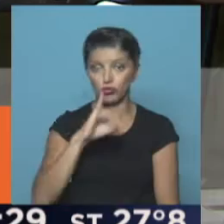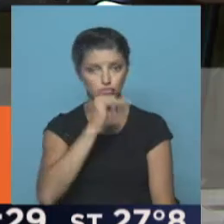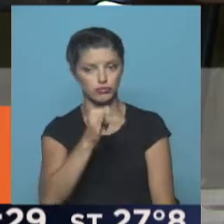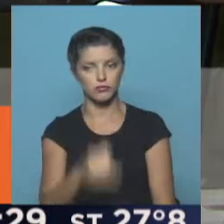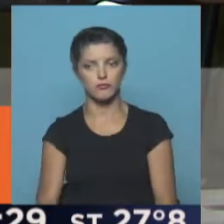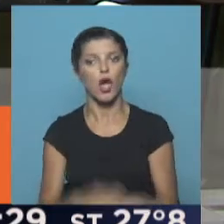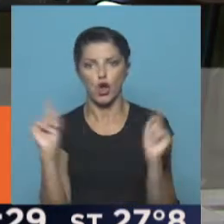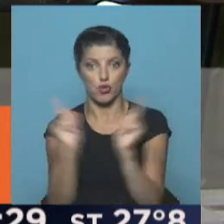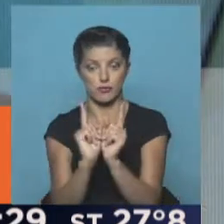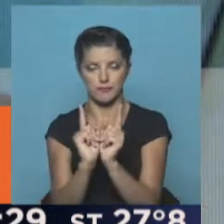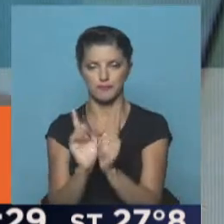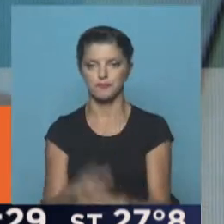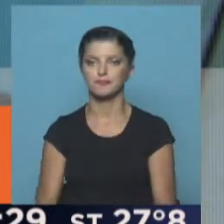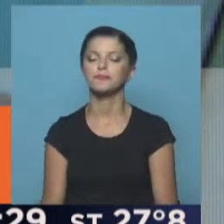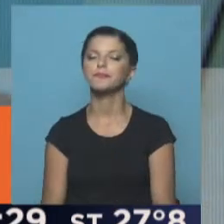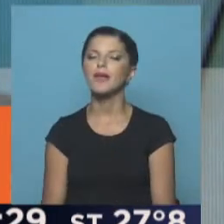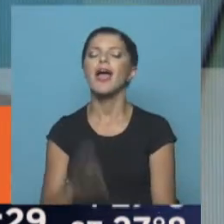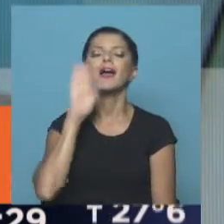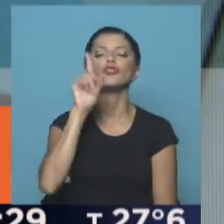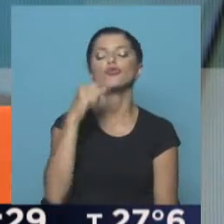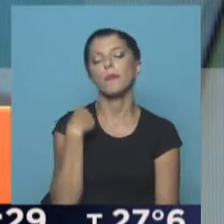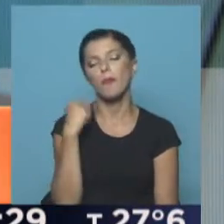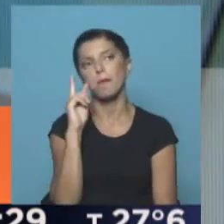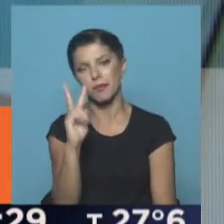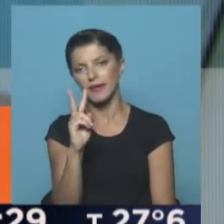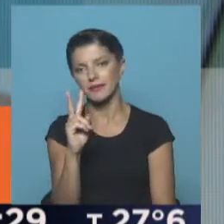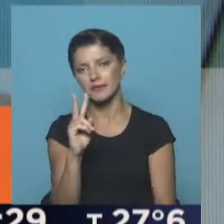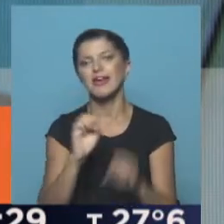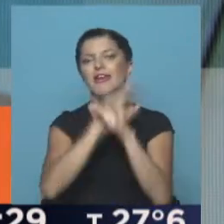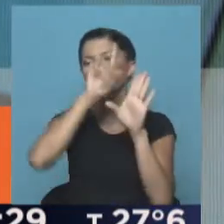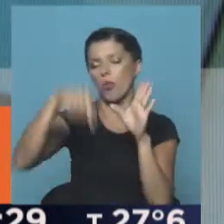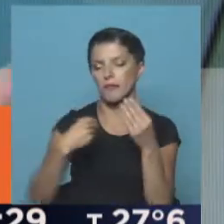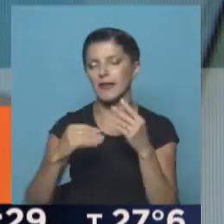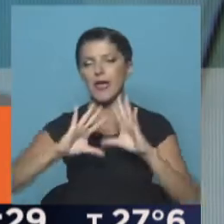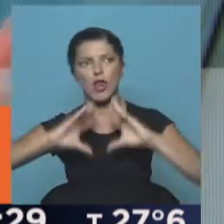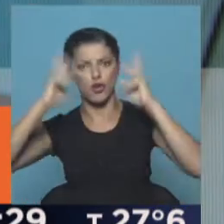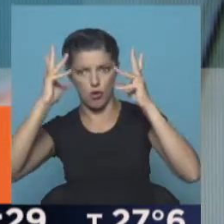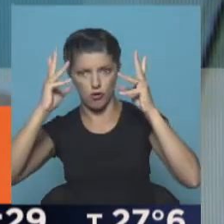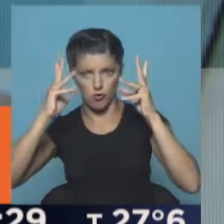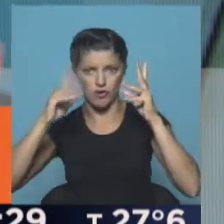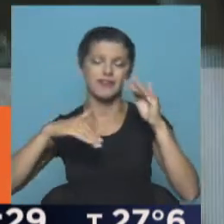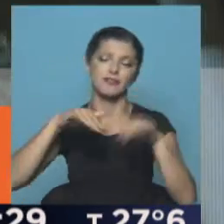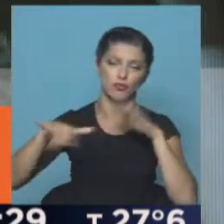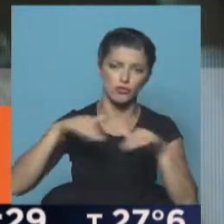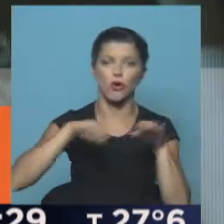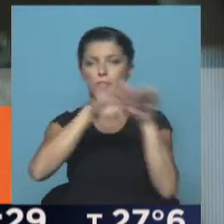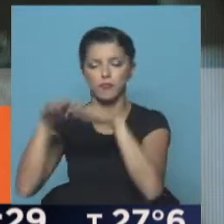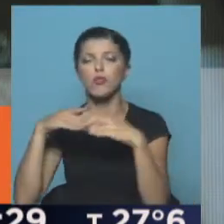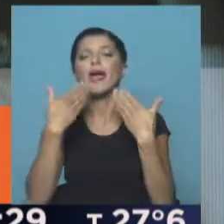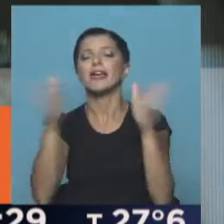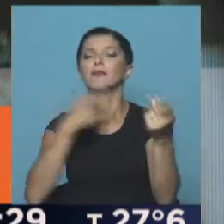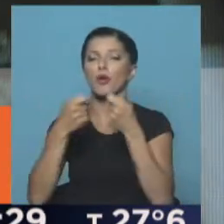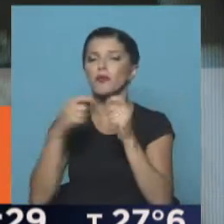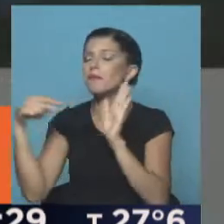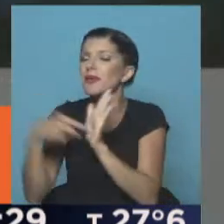Muy breve. En el caso de Estados Unidos uno puede ver más o menos claramente de dónde viene el malestar con el proceso de globalización, libre comercio, etc. En el caso del